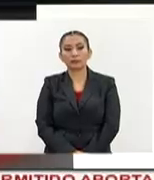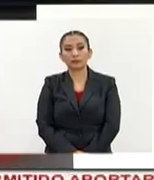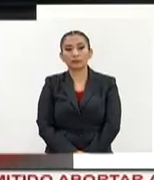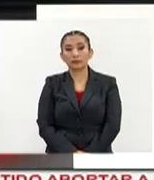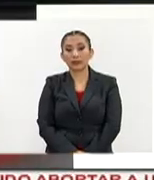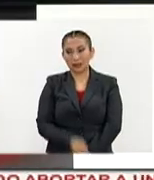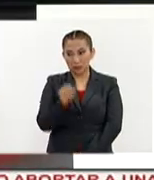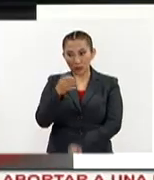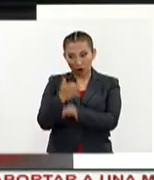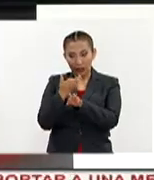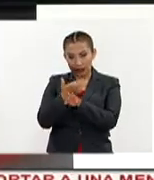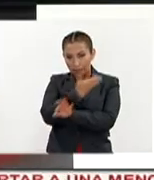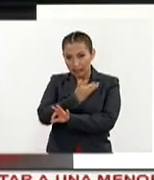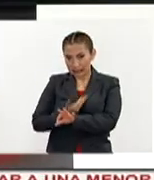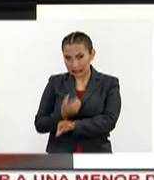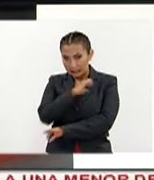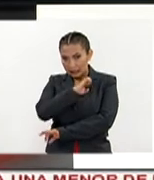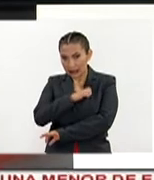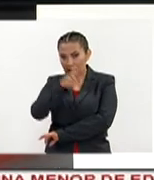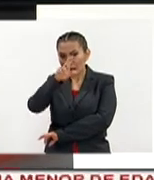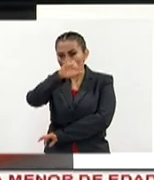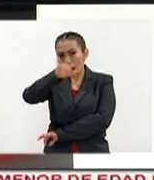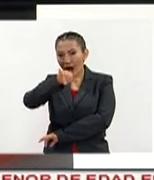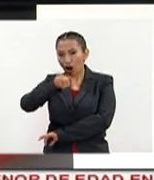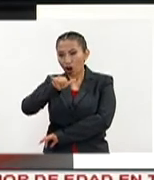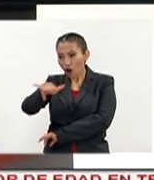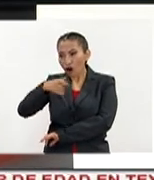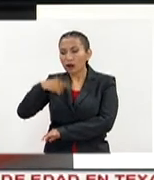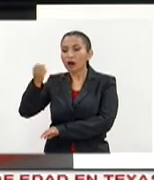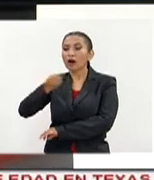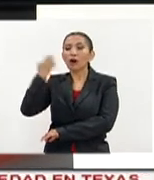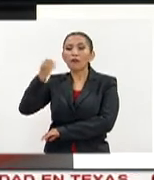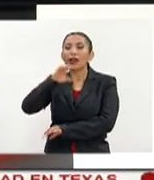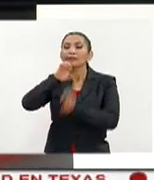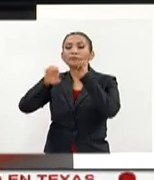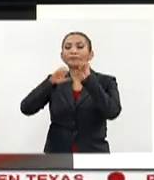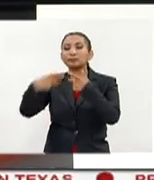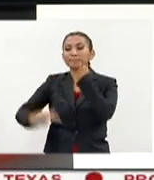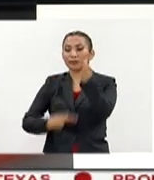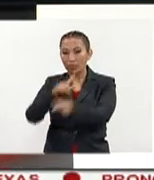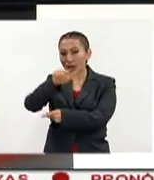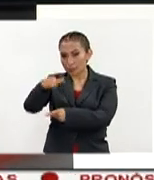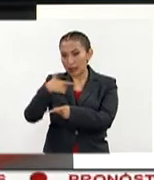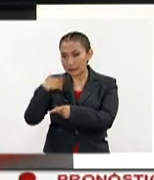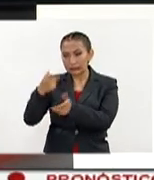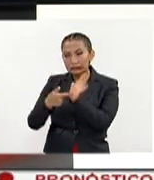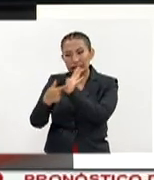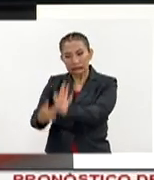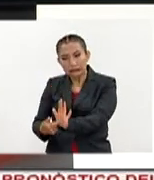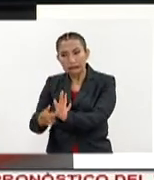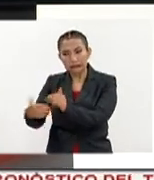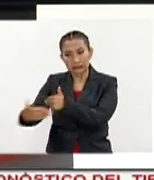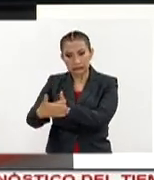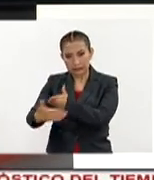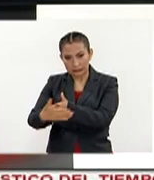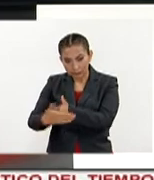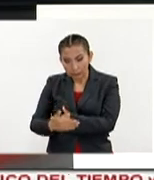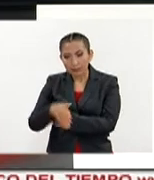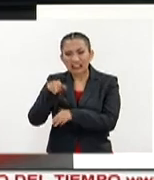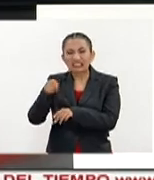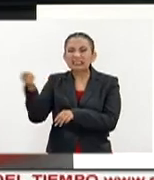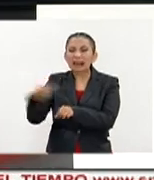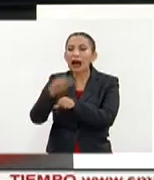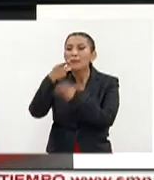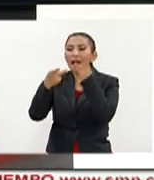Por cierto, en estos momentos el presidente de España, Mariano Rajoy, está dando una conferencia de prensa. Le tendremos los momentos en cualquier momento